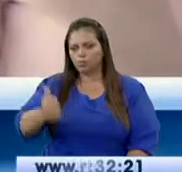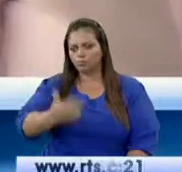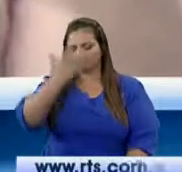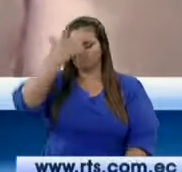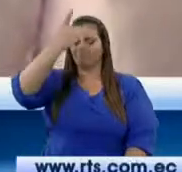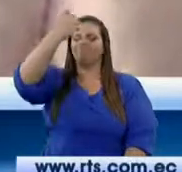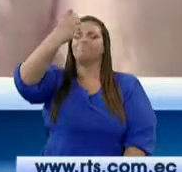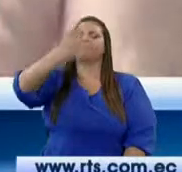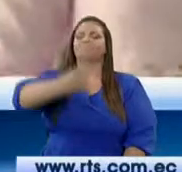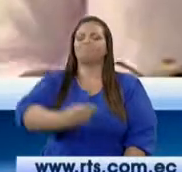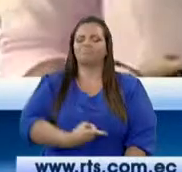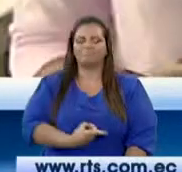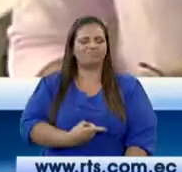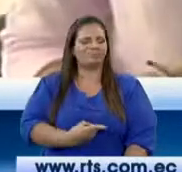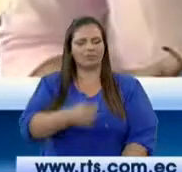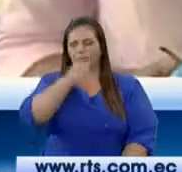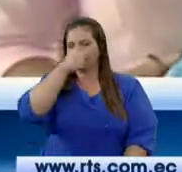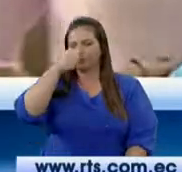unos reflejos.